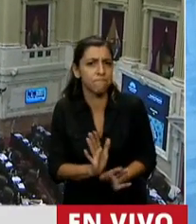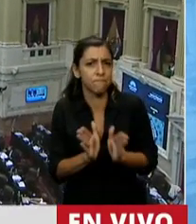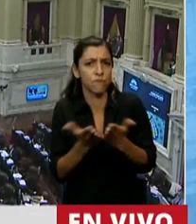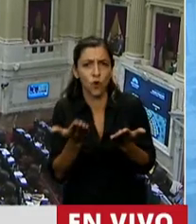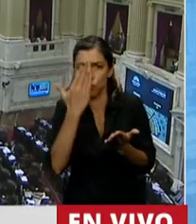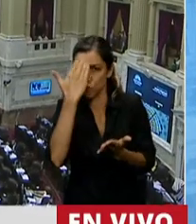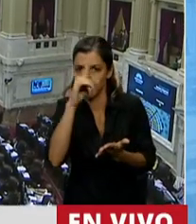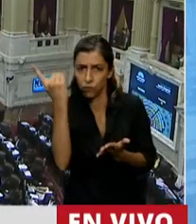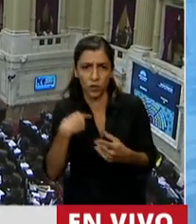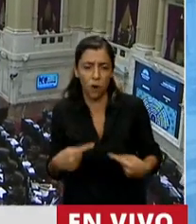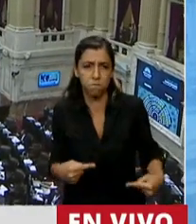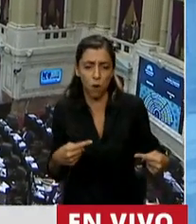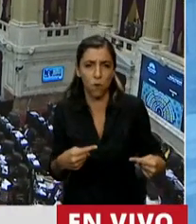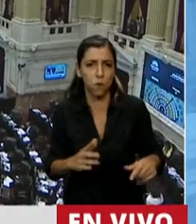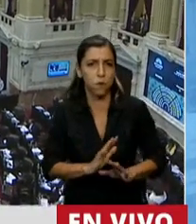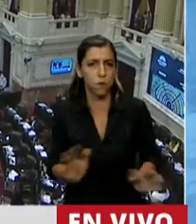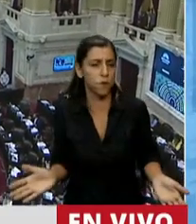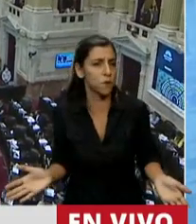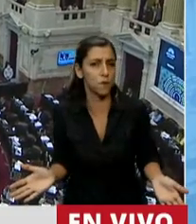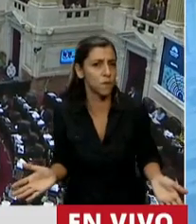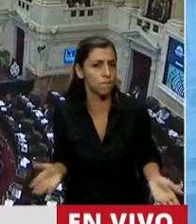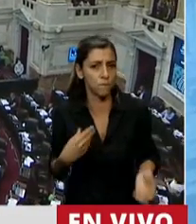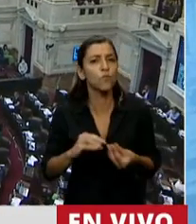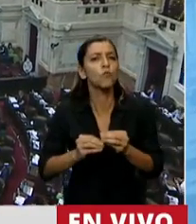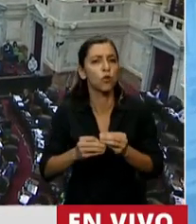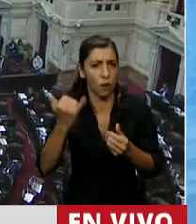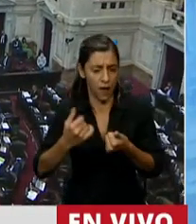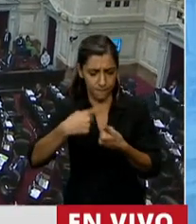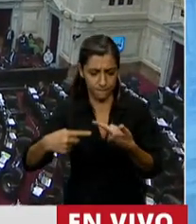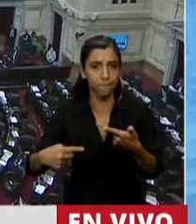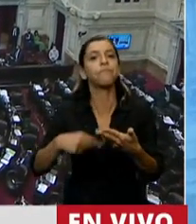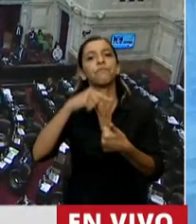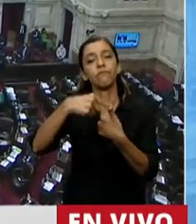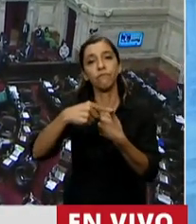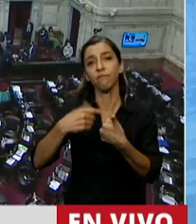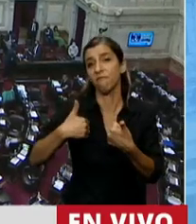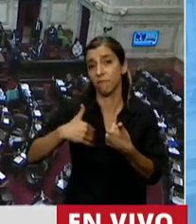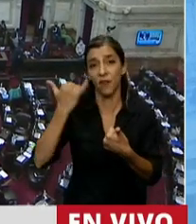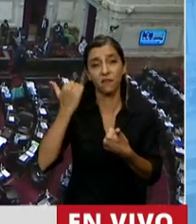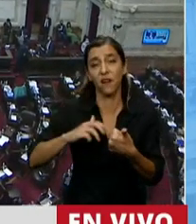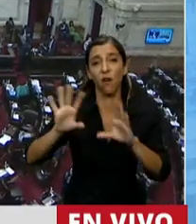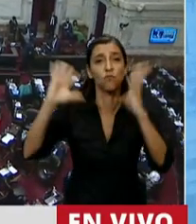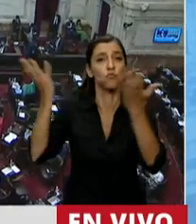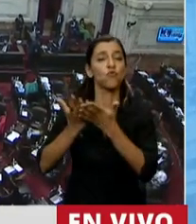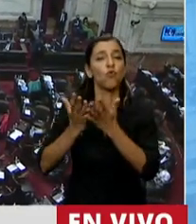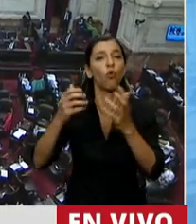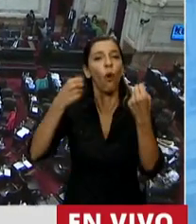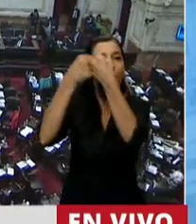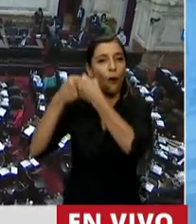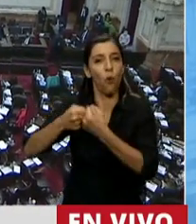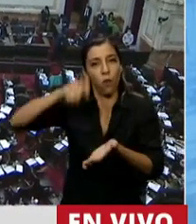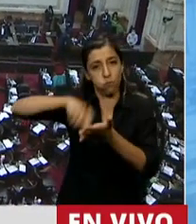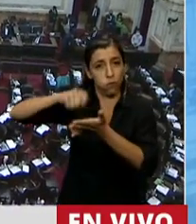por varias razones la argentina ha firmado tratado de derechos humanos que tienen rango constitucional